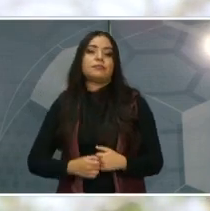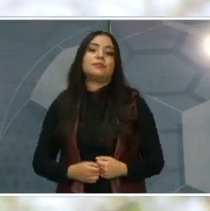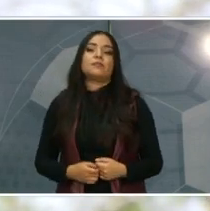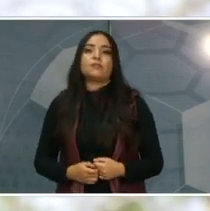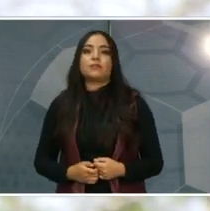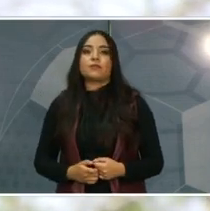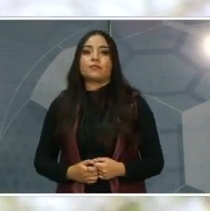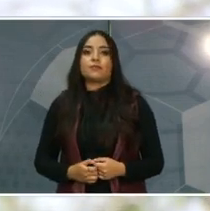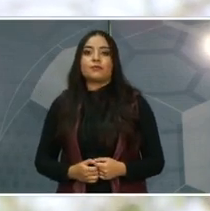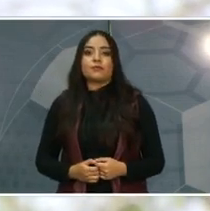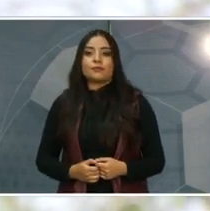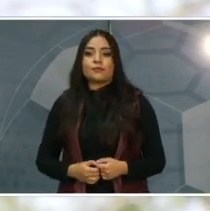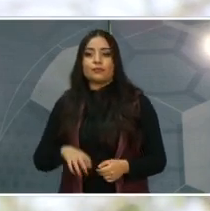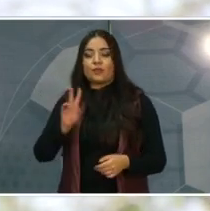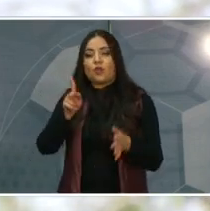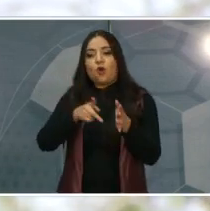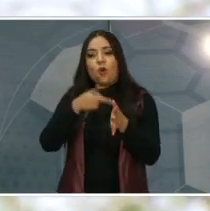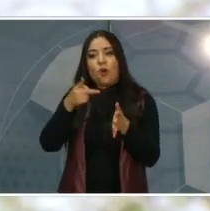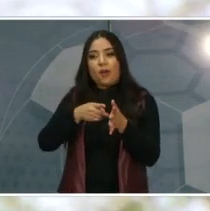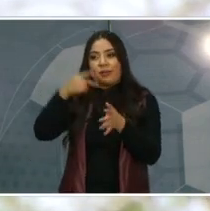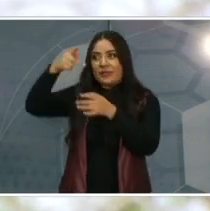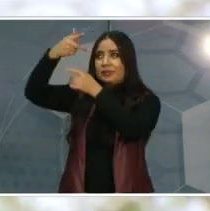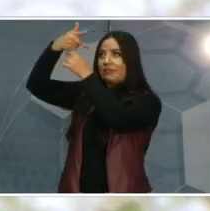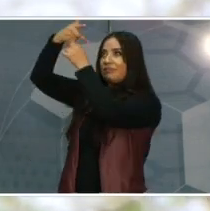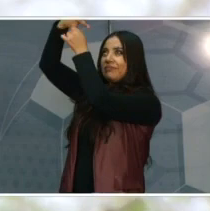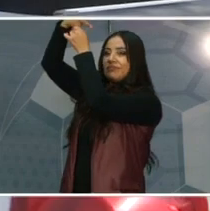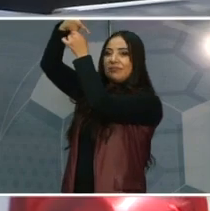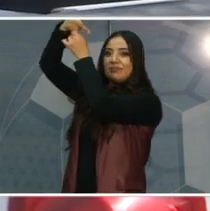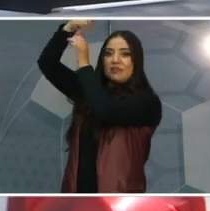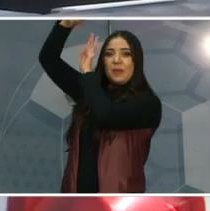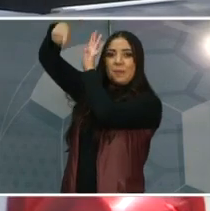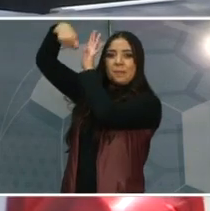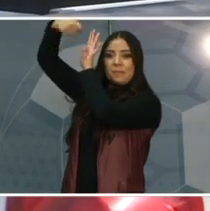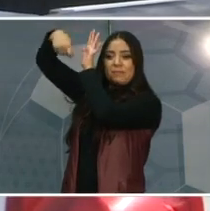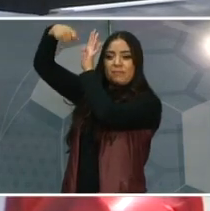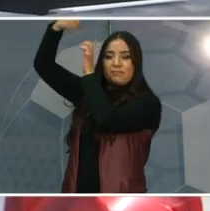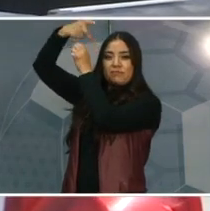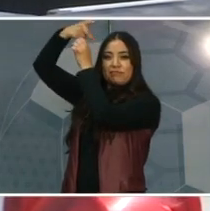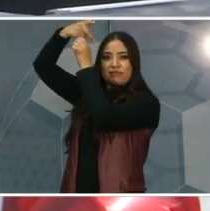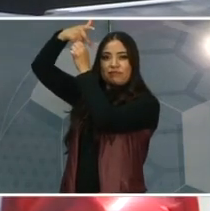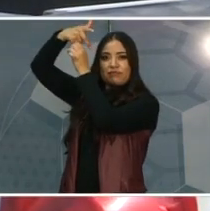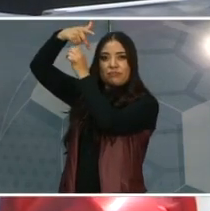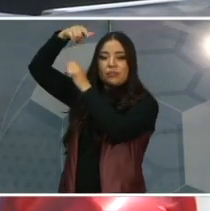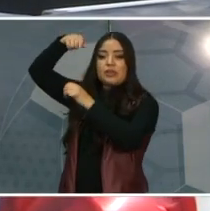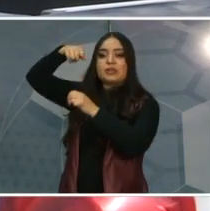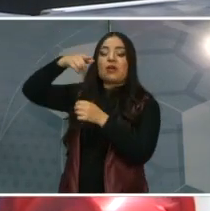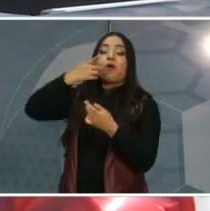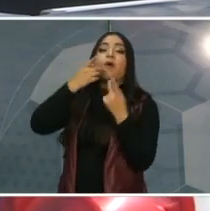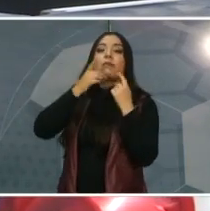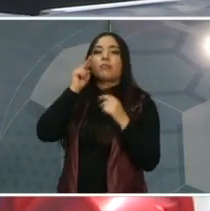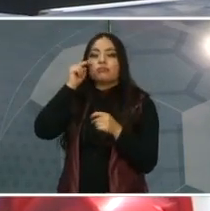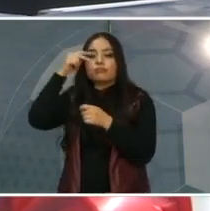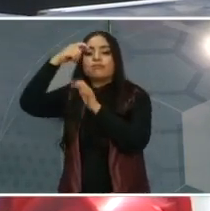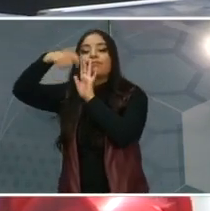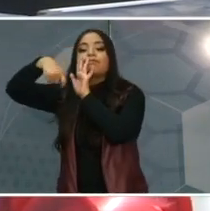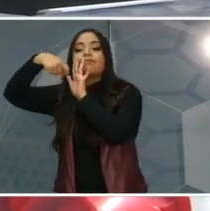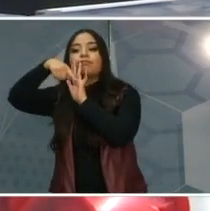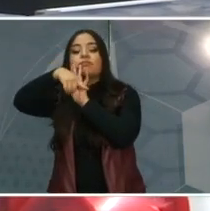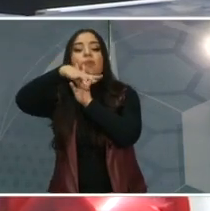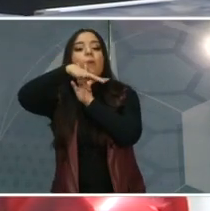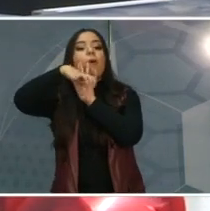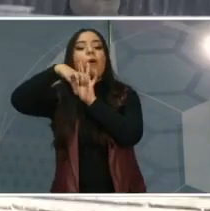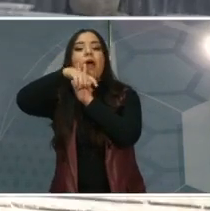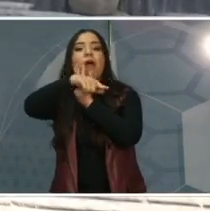una vez más las cámaras de video-vigilancia captaron como un sujeto robo a plena luz del día una caja de